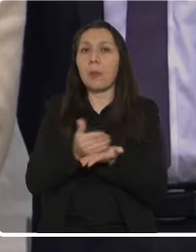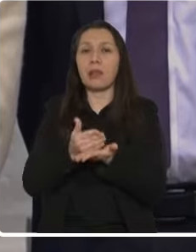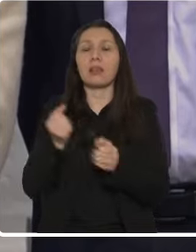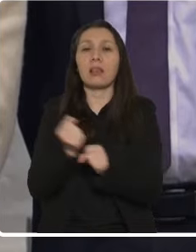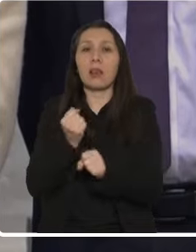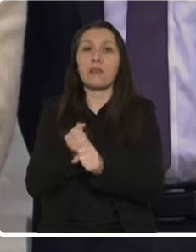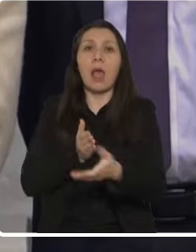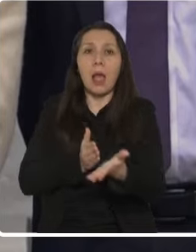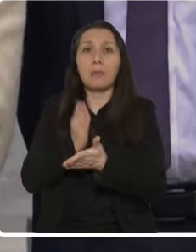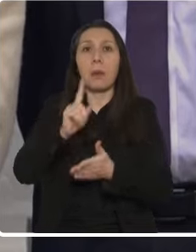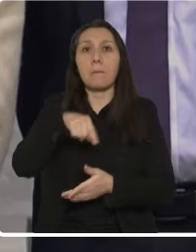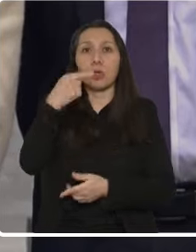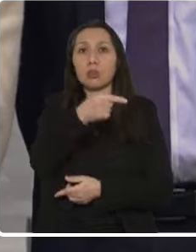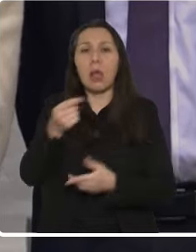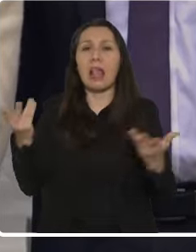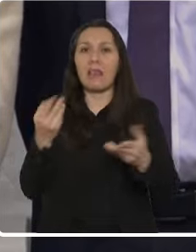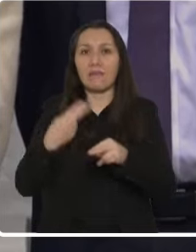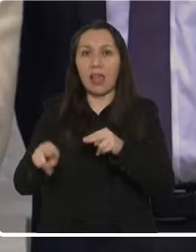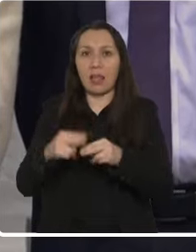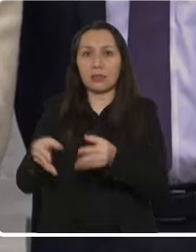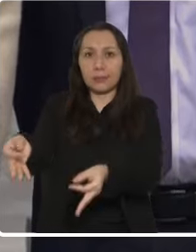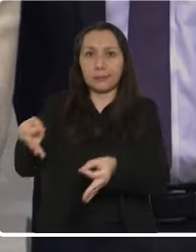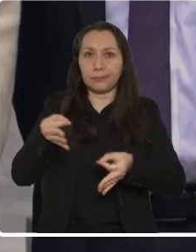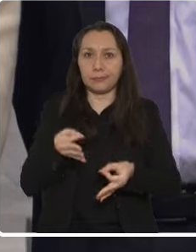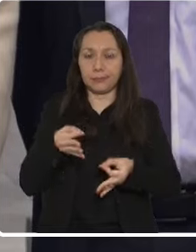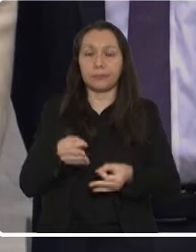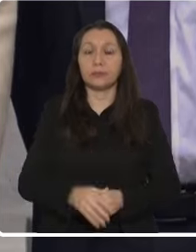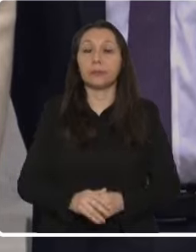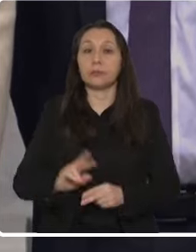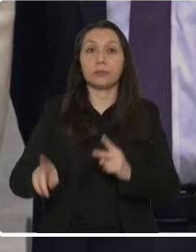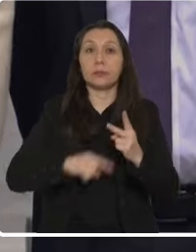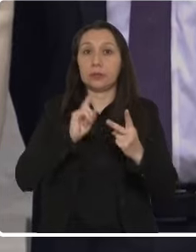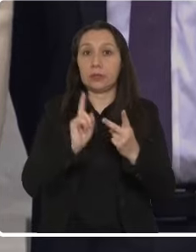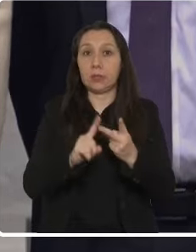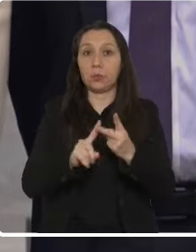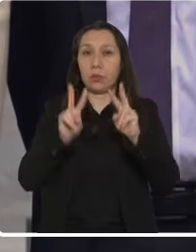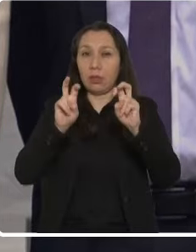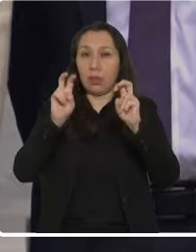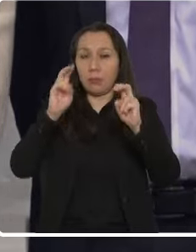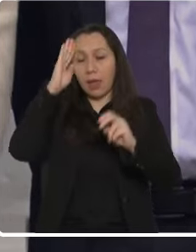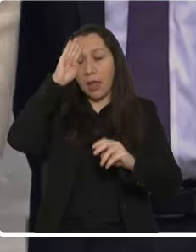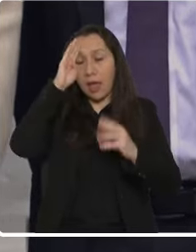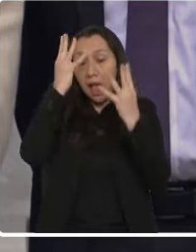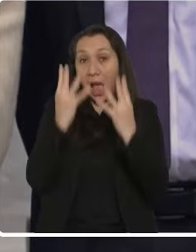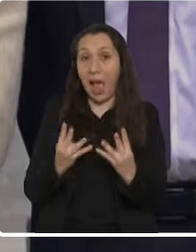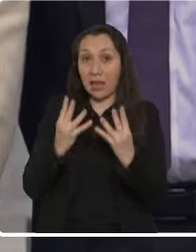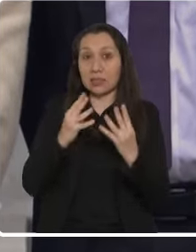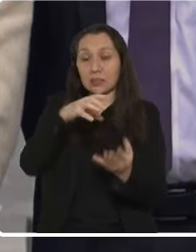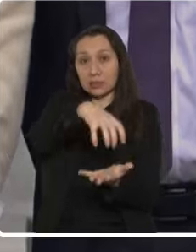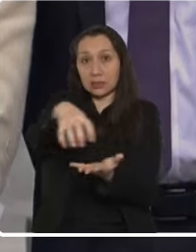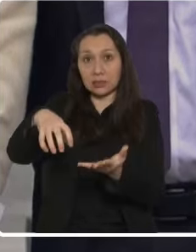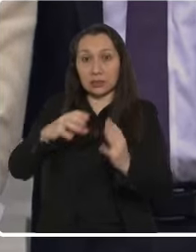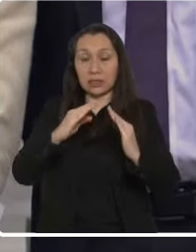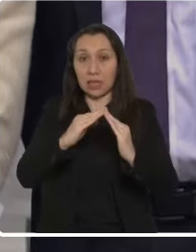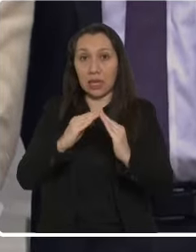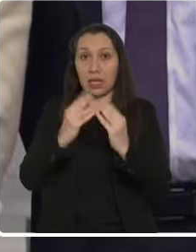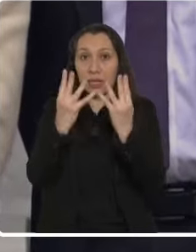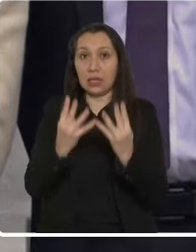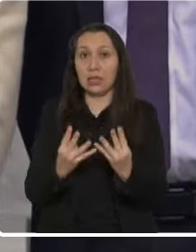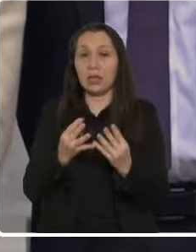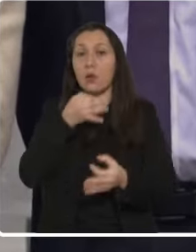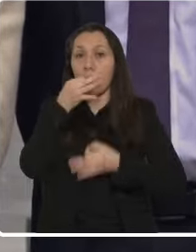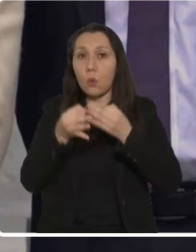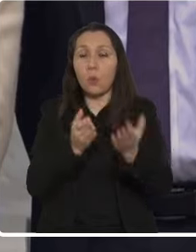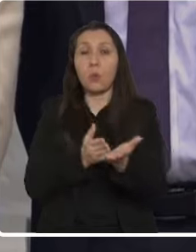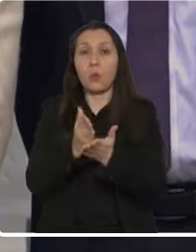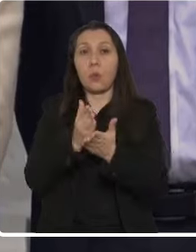trabajo a comienzos de la próxima semana. En segundo lugar, en materia de cárceles, quiero contarles que